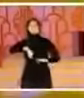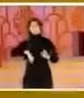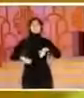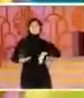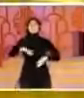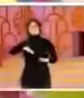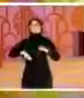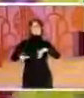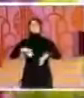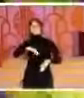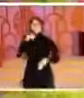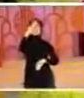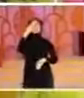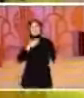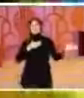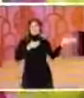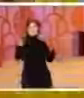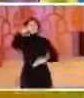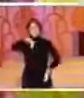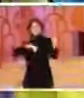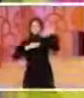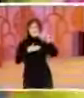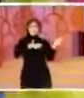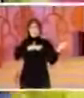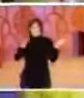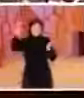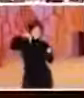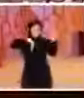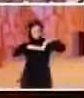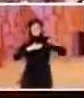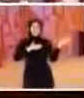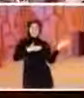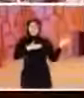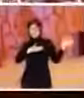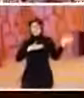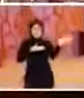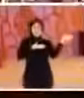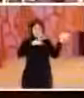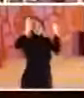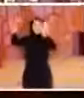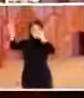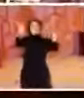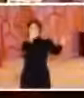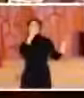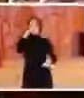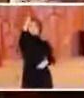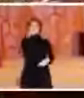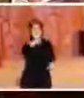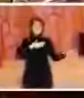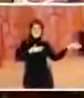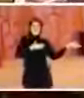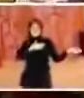tambores y se baila vamos baila venga baila baila Así